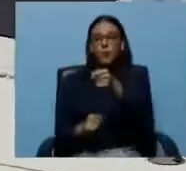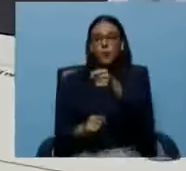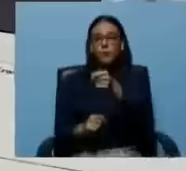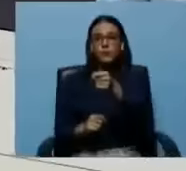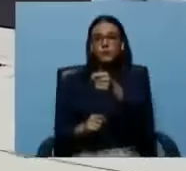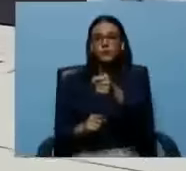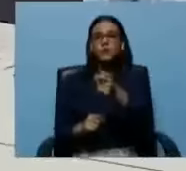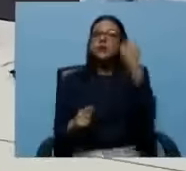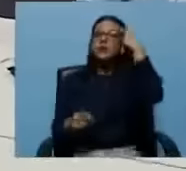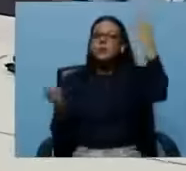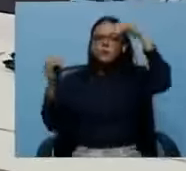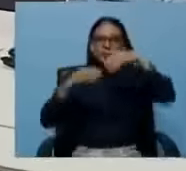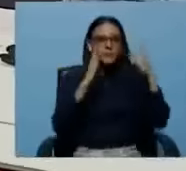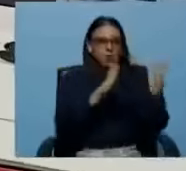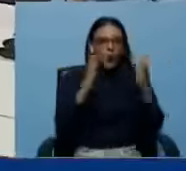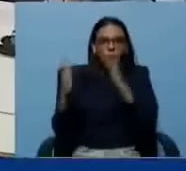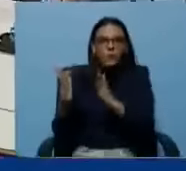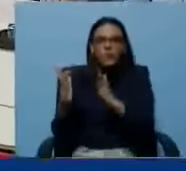Conspiraciones,